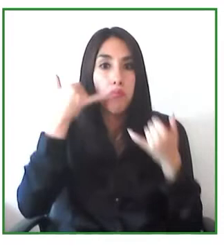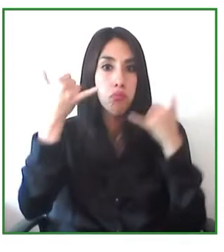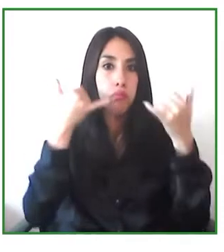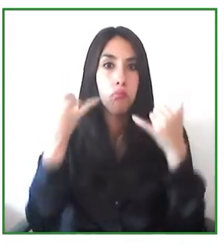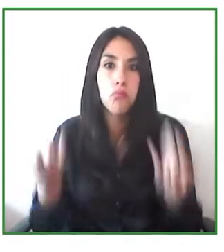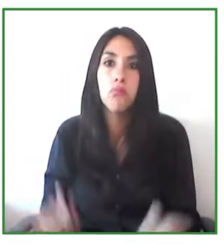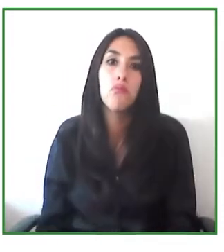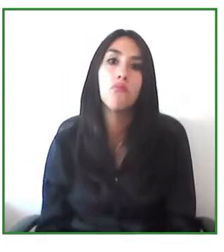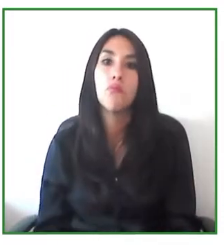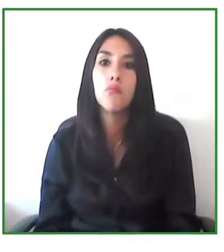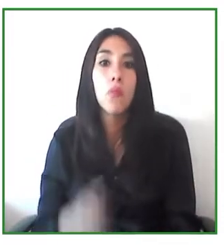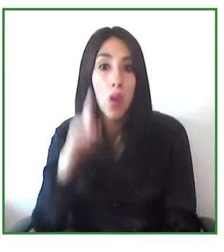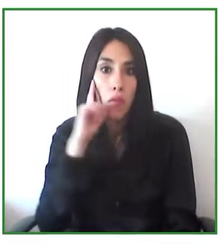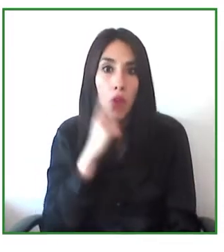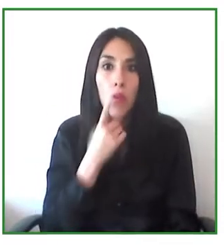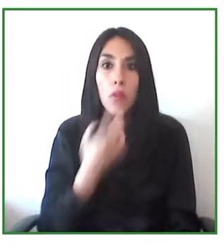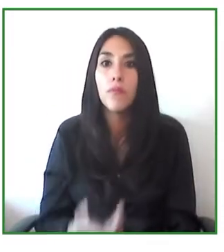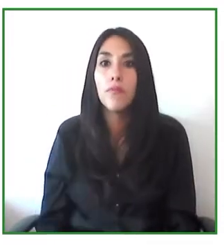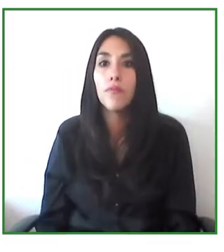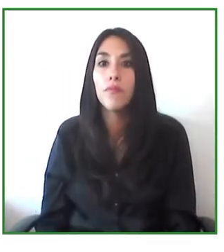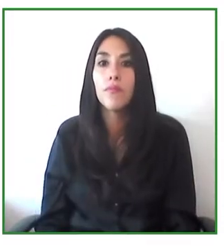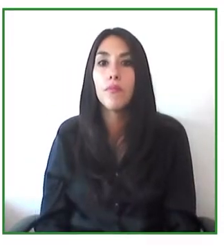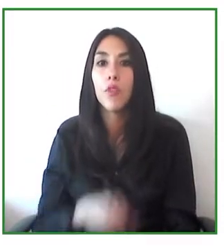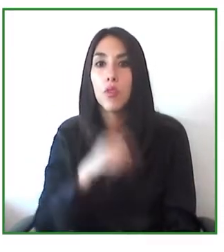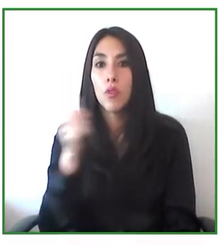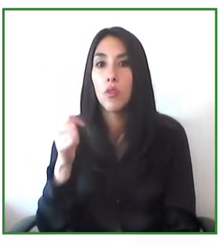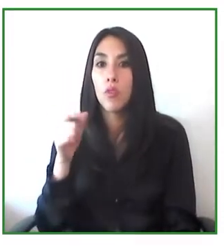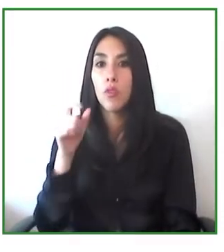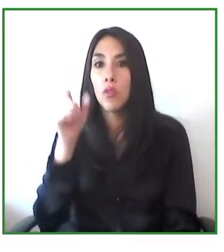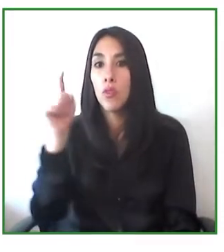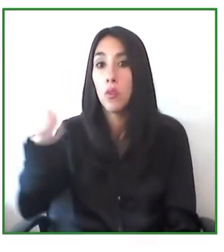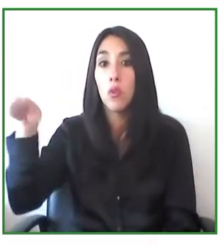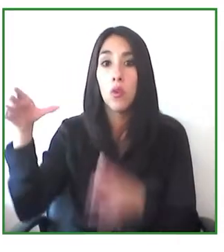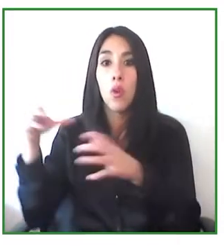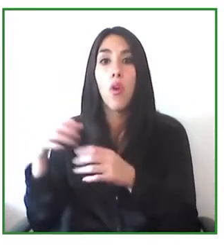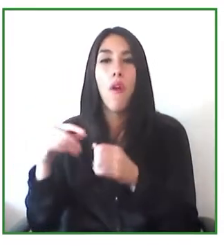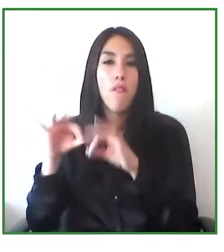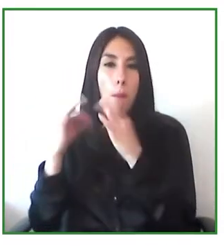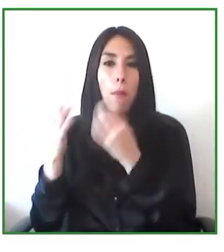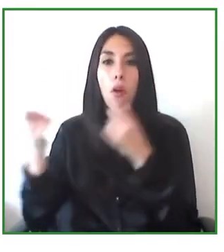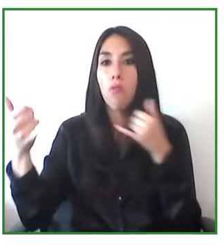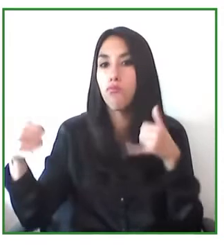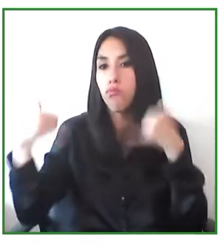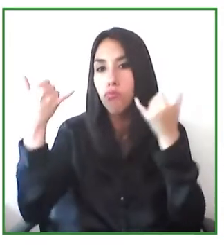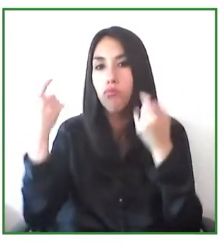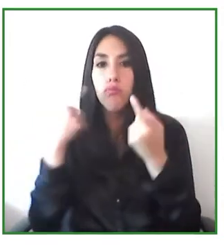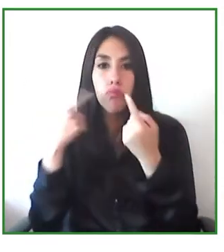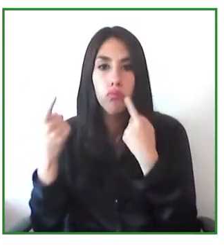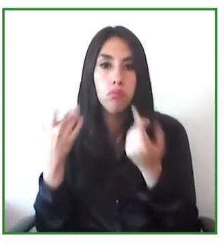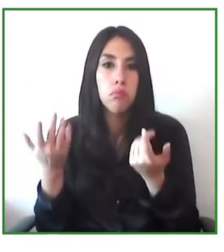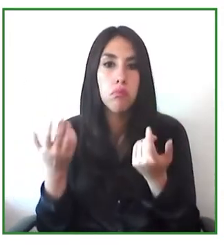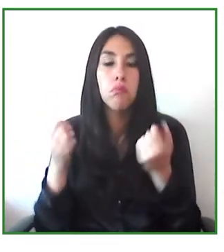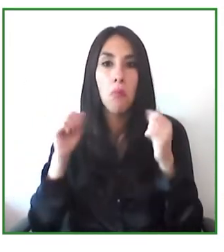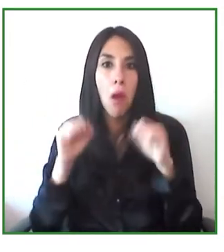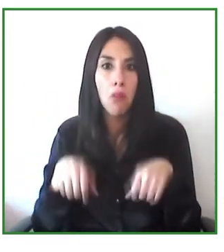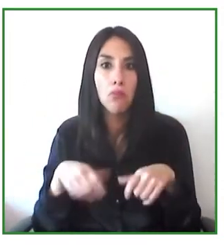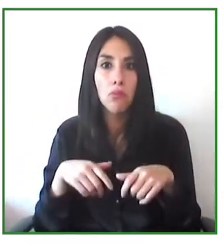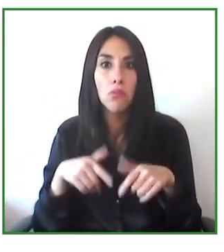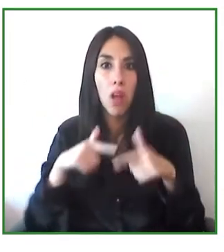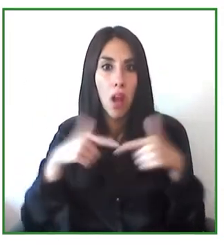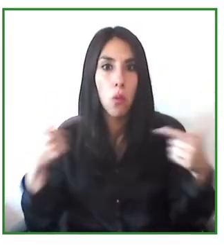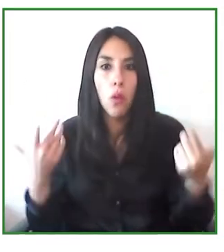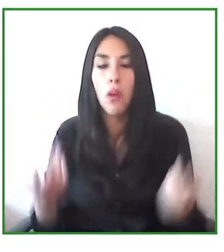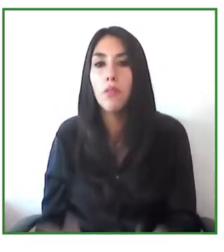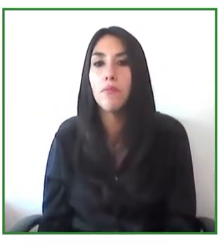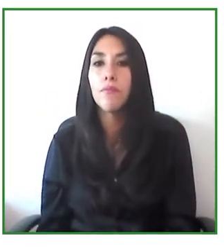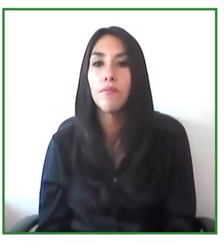sus familiares oyentes, dado que existe una barrera lingüística. También hay que dar claridad que